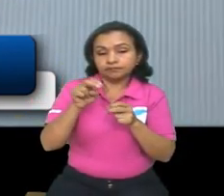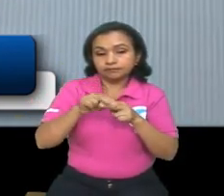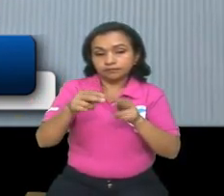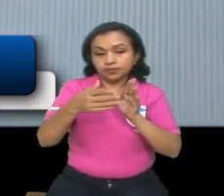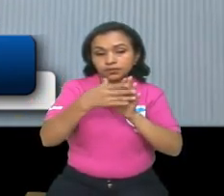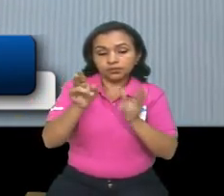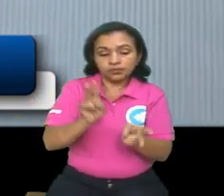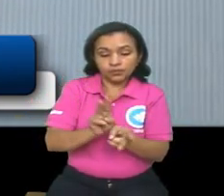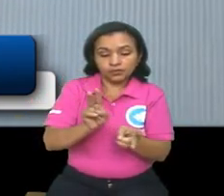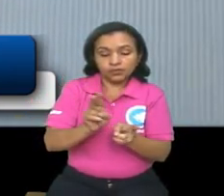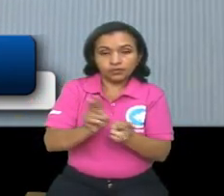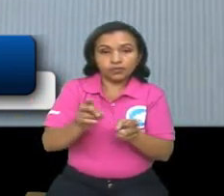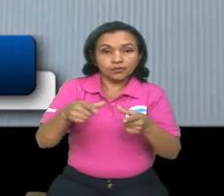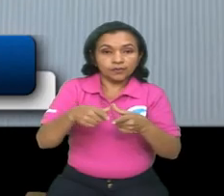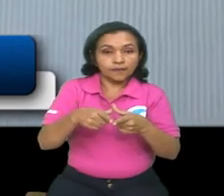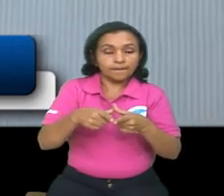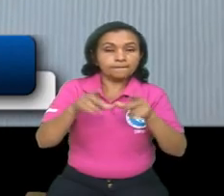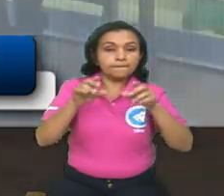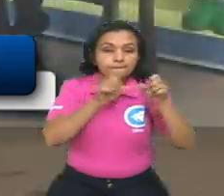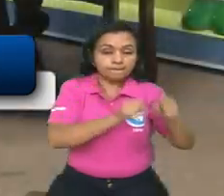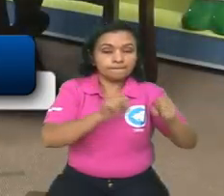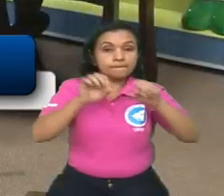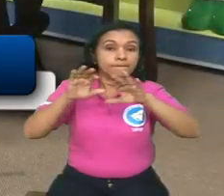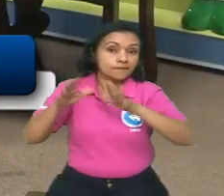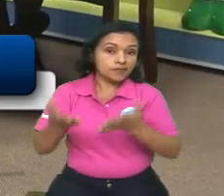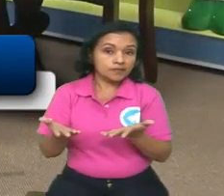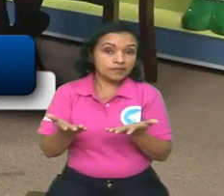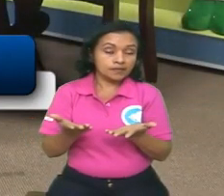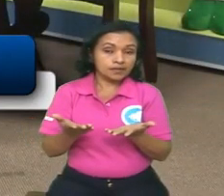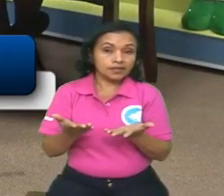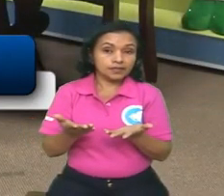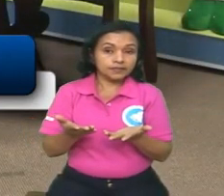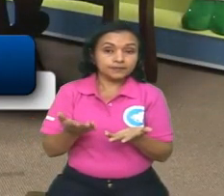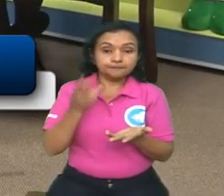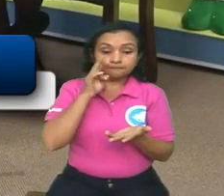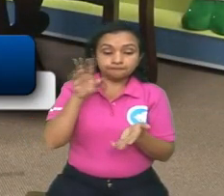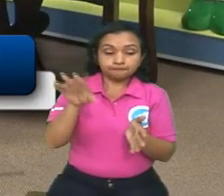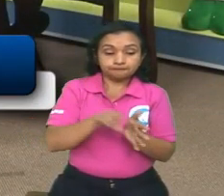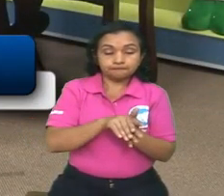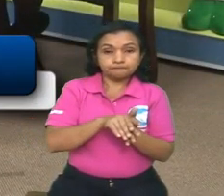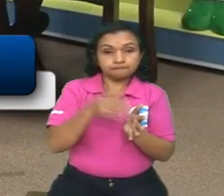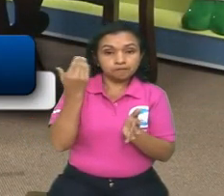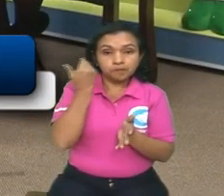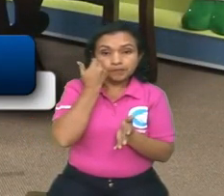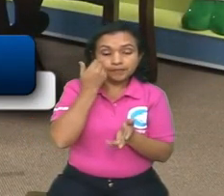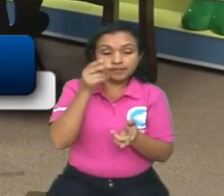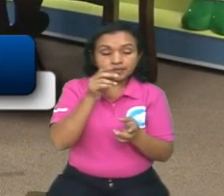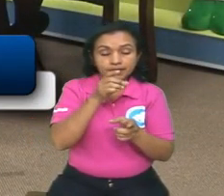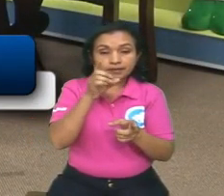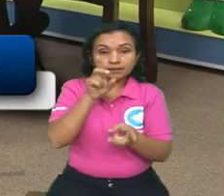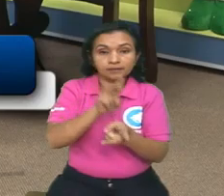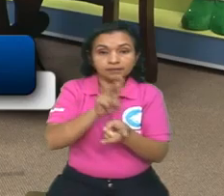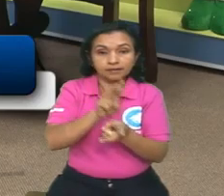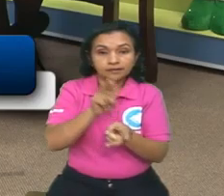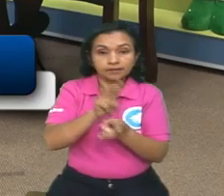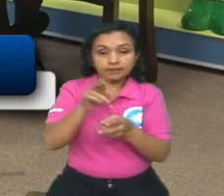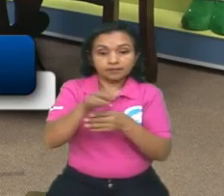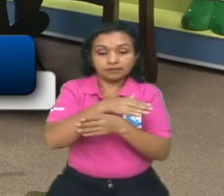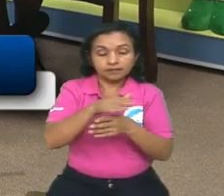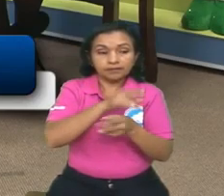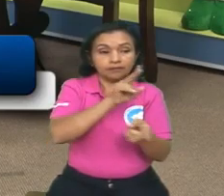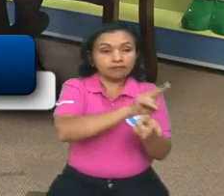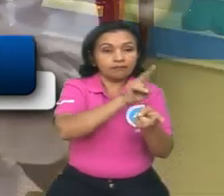transmisión sexual, que es el virus del papiloma humano. Y como les expliqué, cuando vimos de transmisión sexual ya viene la connotación de las múltiples parejas